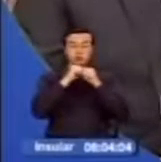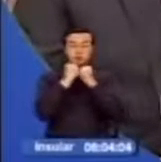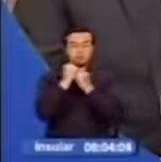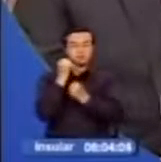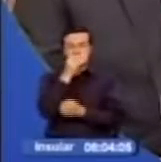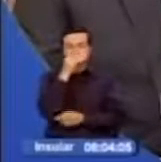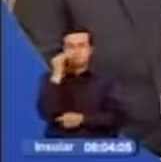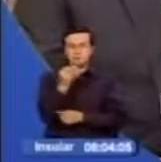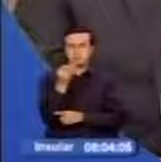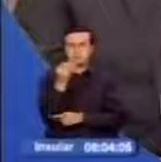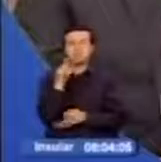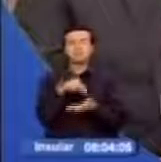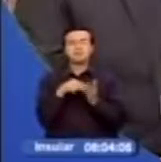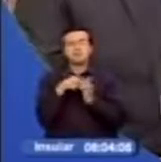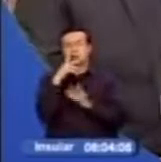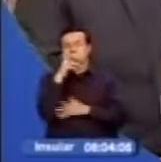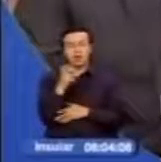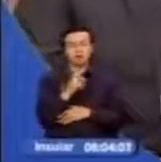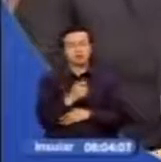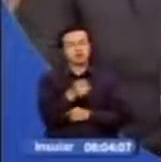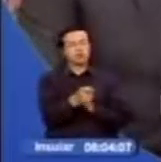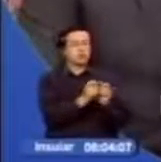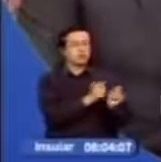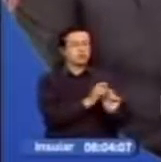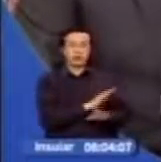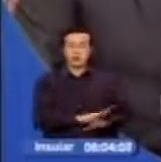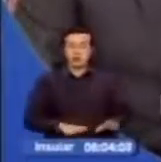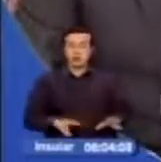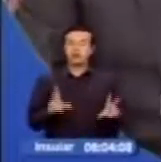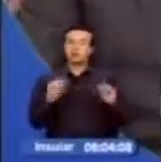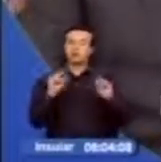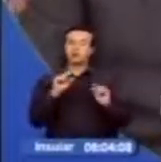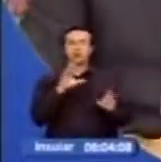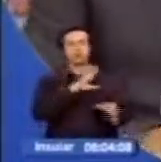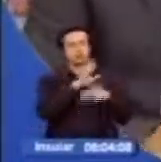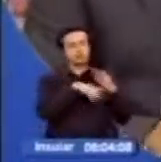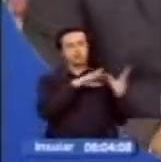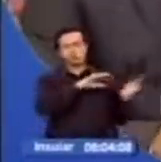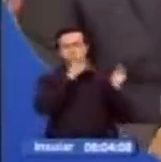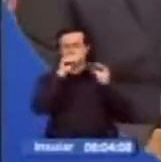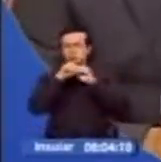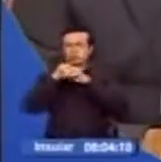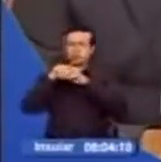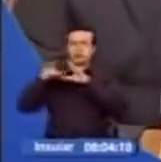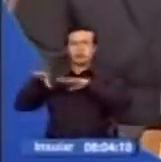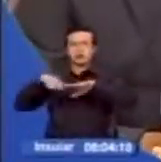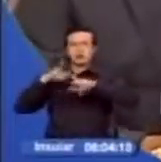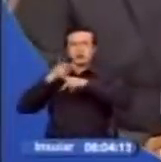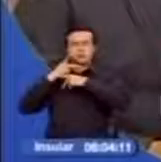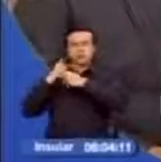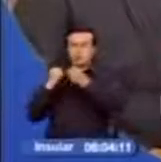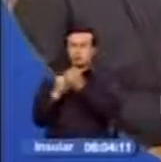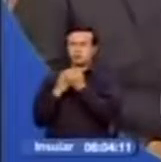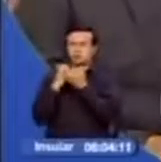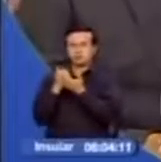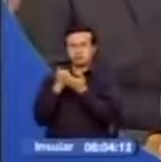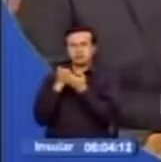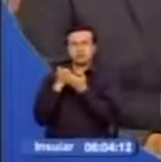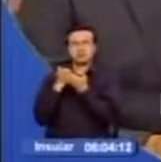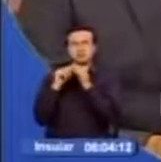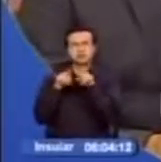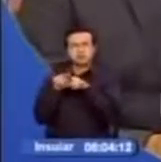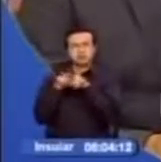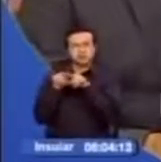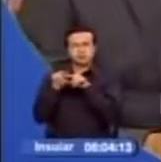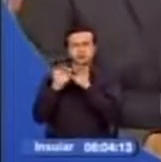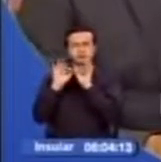sentido no es repartir pan al quien no lo tiene, sino incorporar a todos a la actividad productiva en condiciones de competitividad